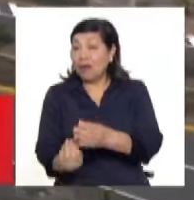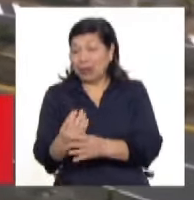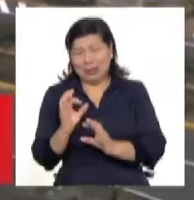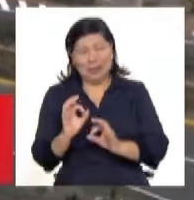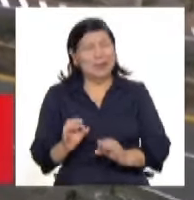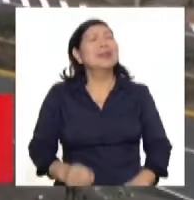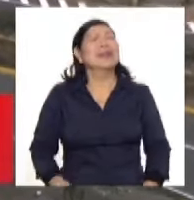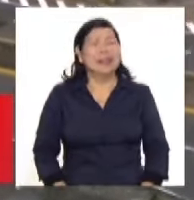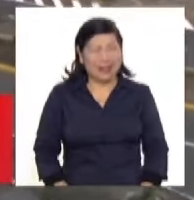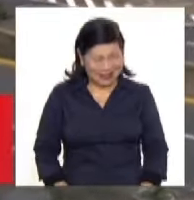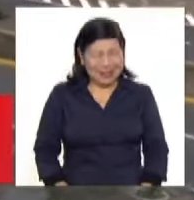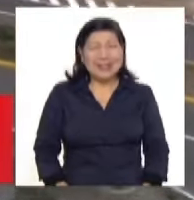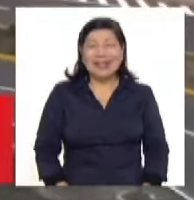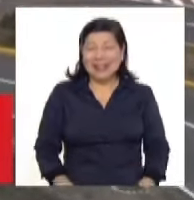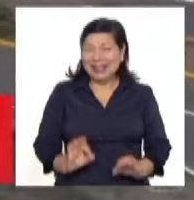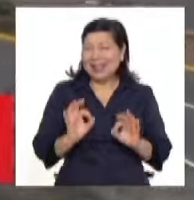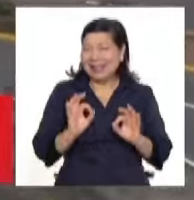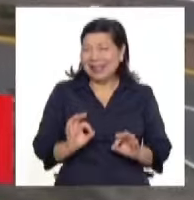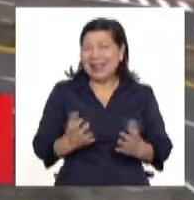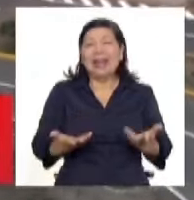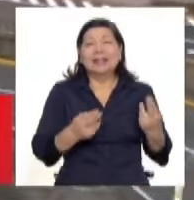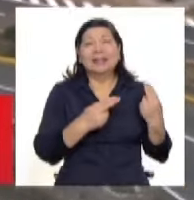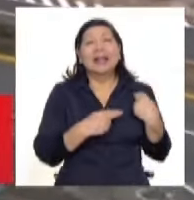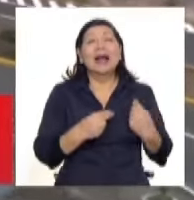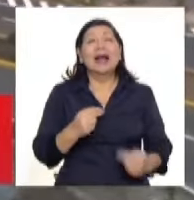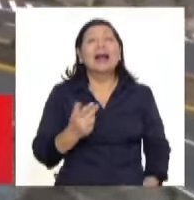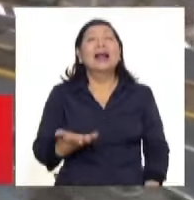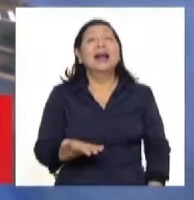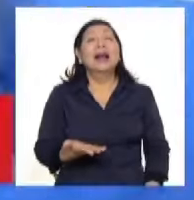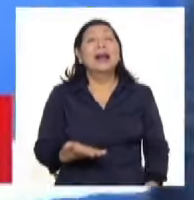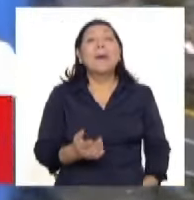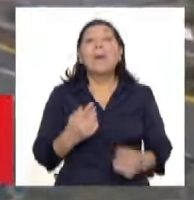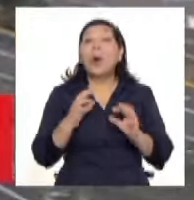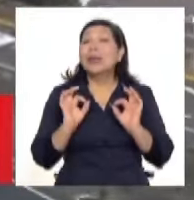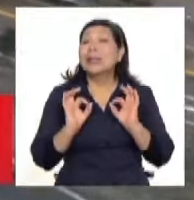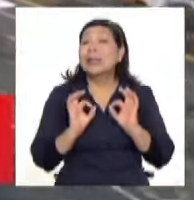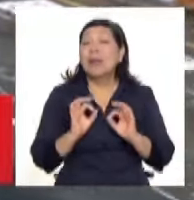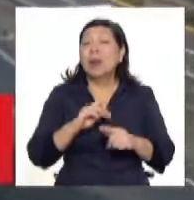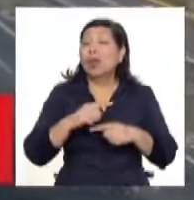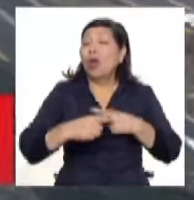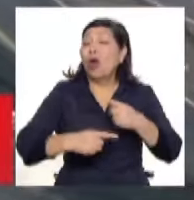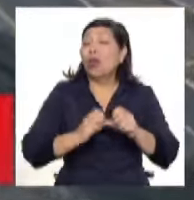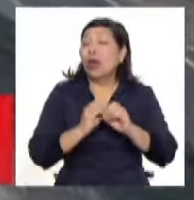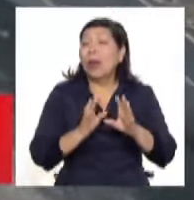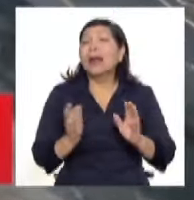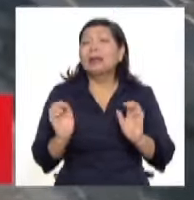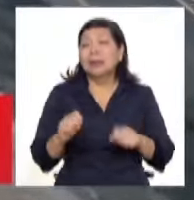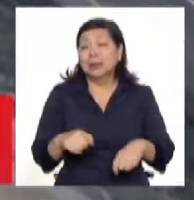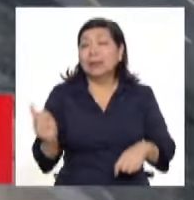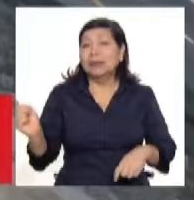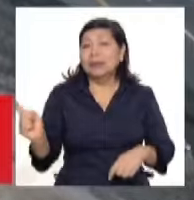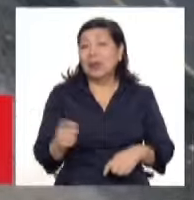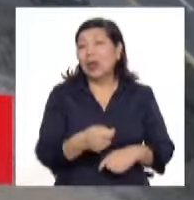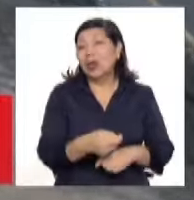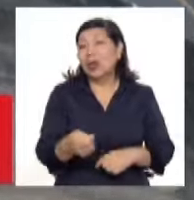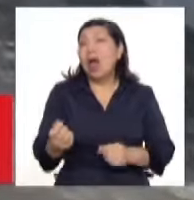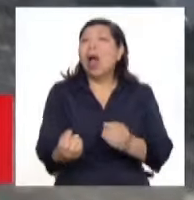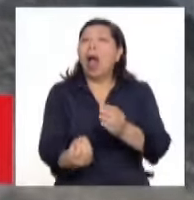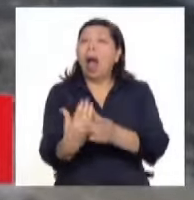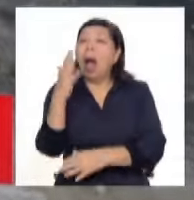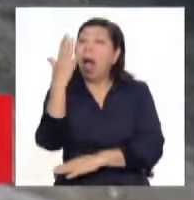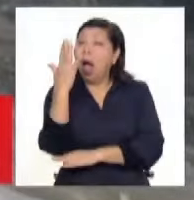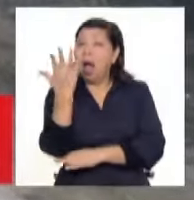el trabajo de Lima Metropolitana, encargado de MAPE, es permanente. Todos los días venimos acondicionando